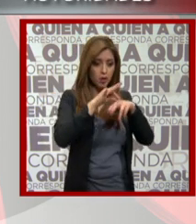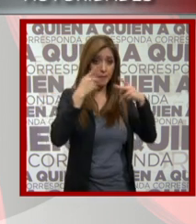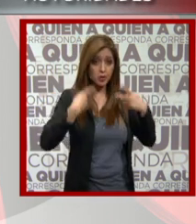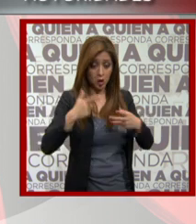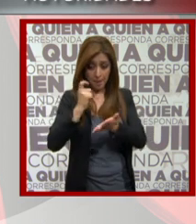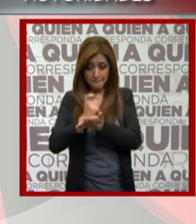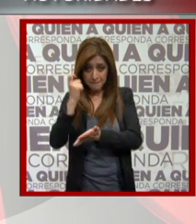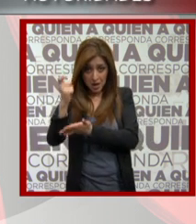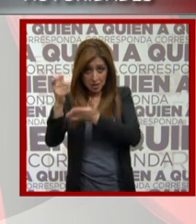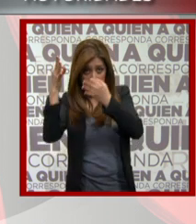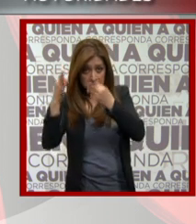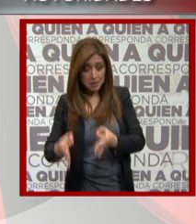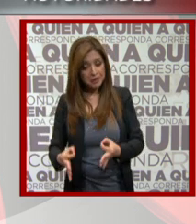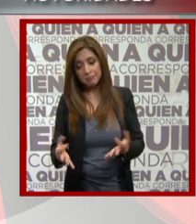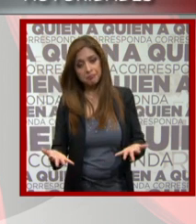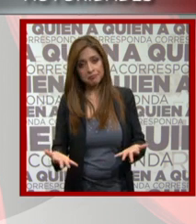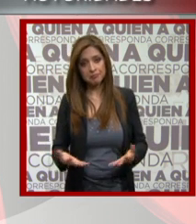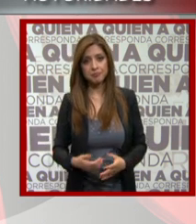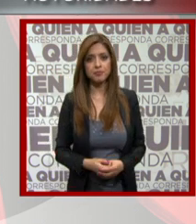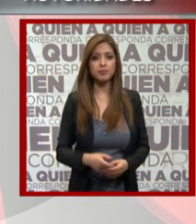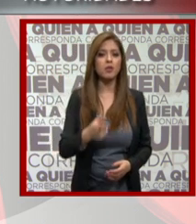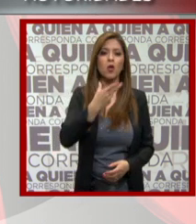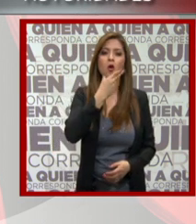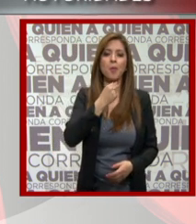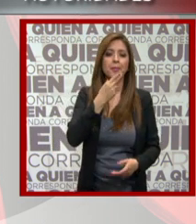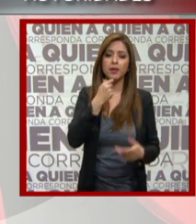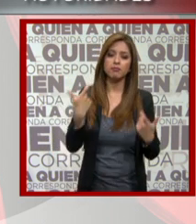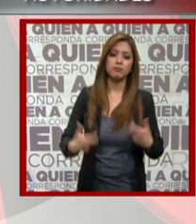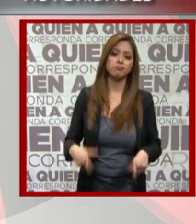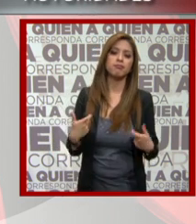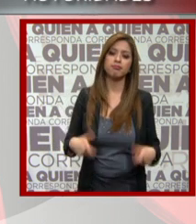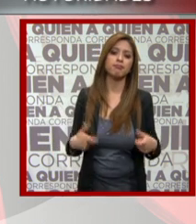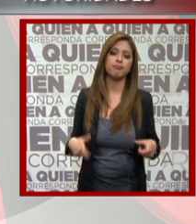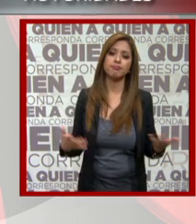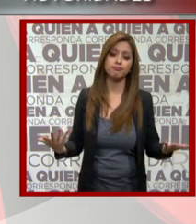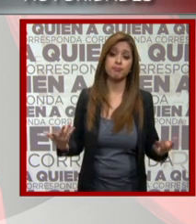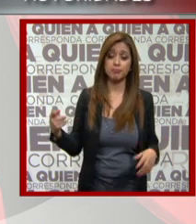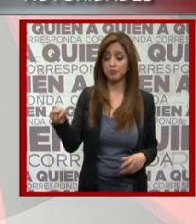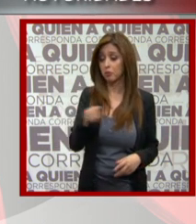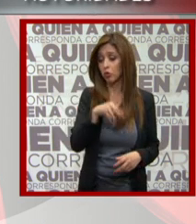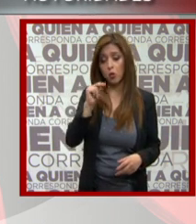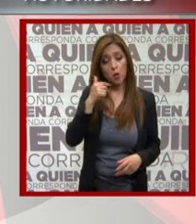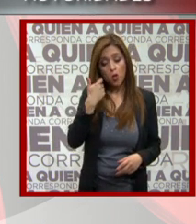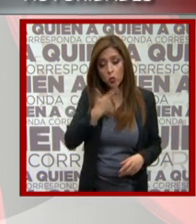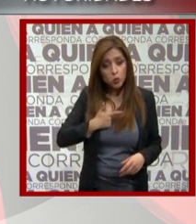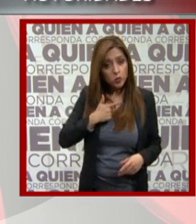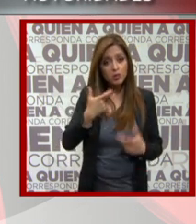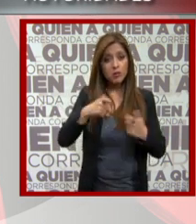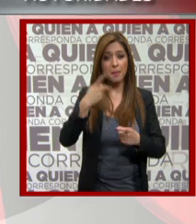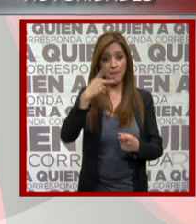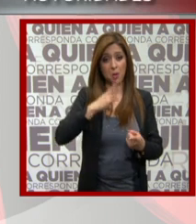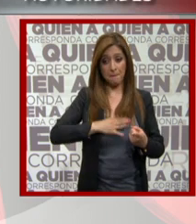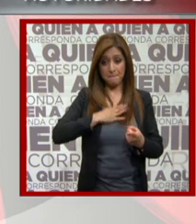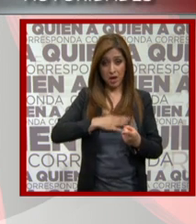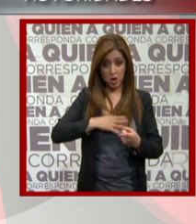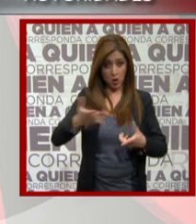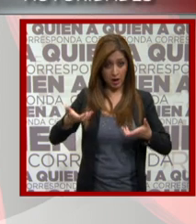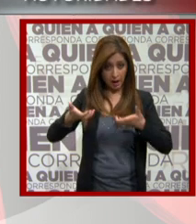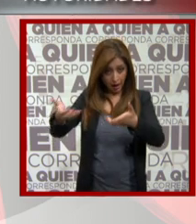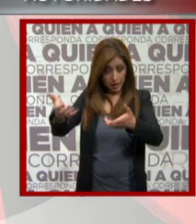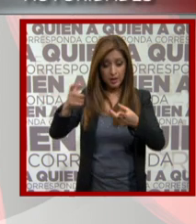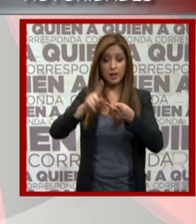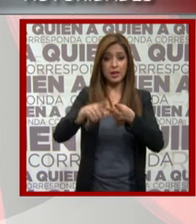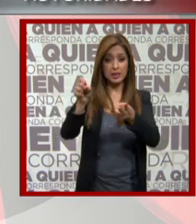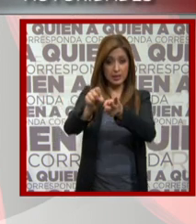como debe de ser. Digo, no solo Samia, a mí. Tiene mucho dinero. Lo vemos, claro. No les gusta que digamos cuando tiene mucho dinero, pero baños públicos, salón